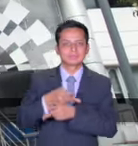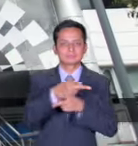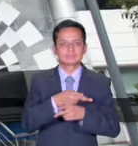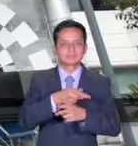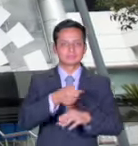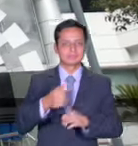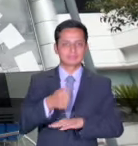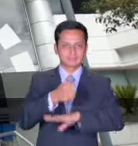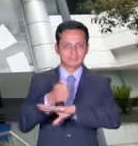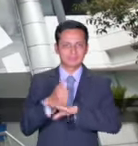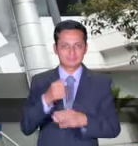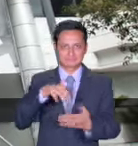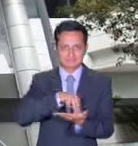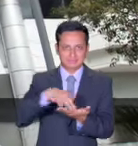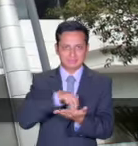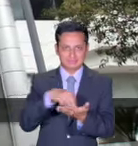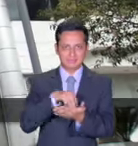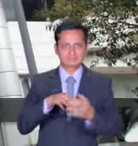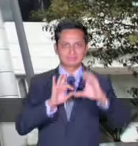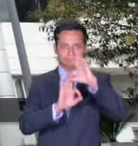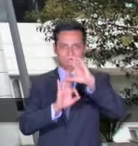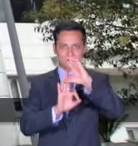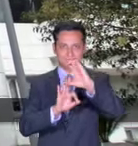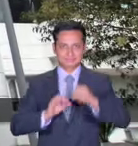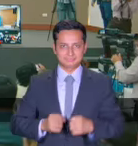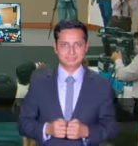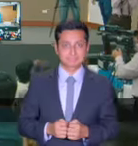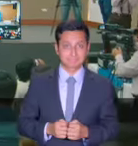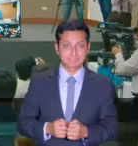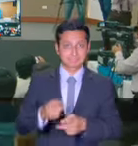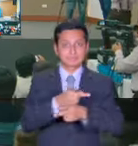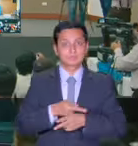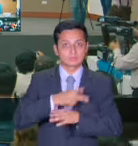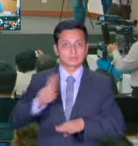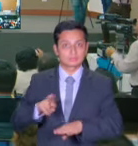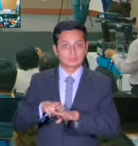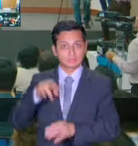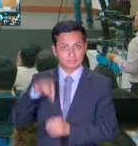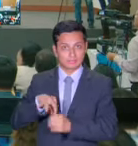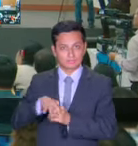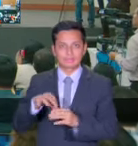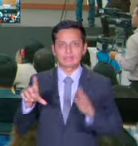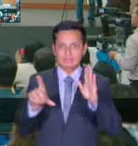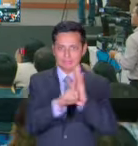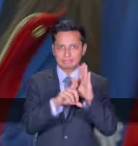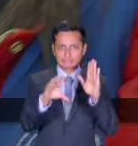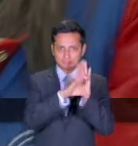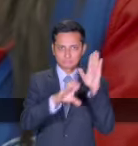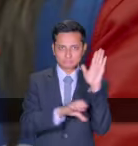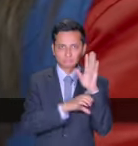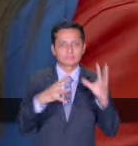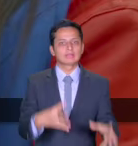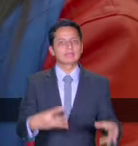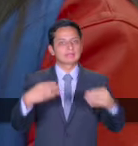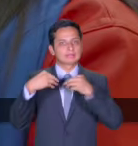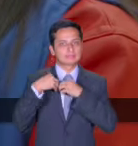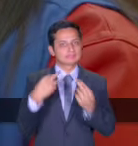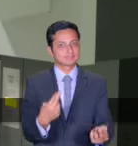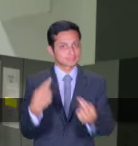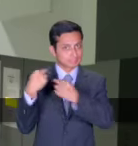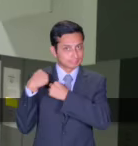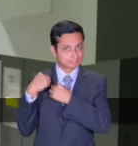consejeros del Consejo de Participación Ciudadana y Control Social. El Consejo Nacional Electoral, en uso de sus atribuciones legales